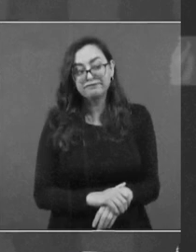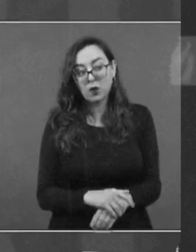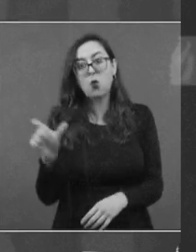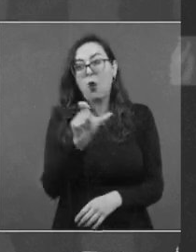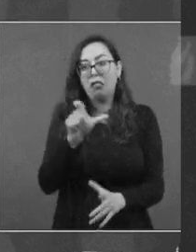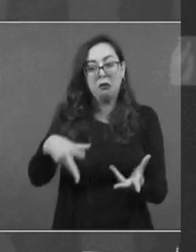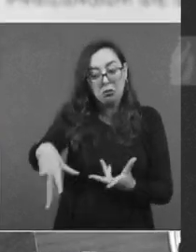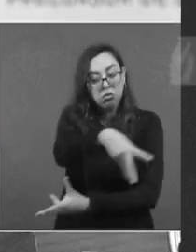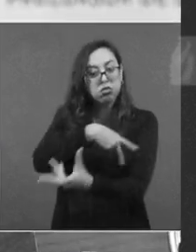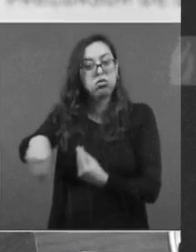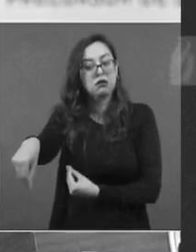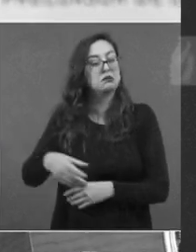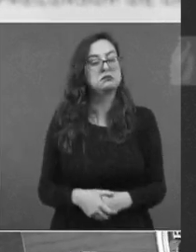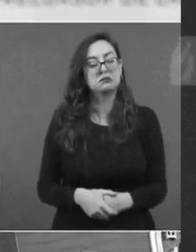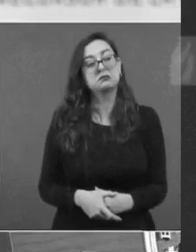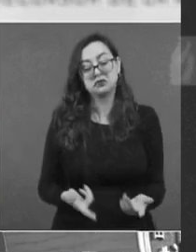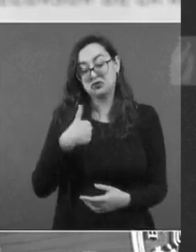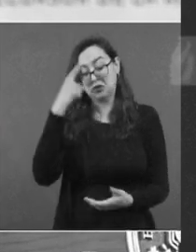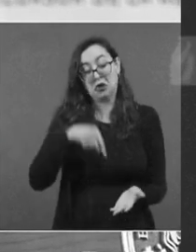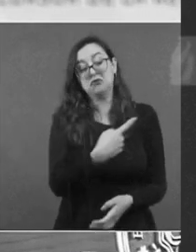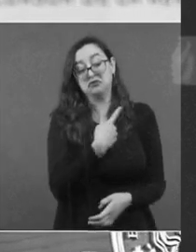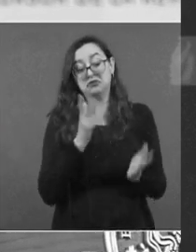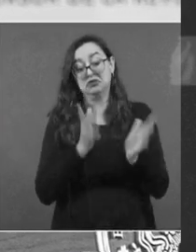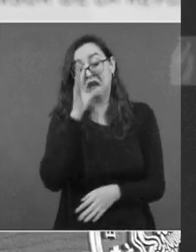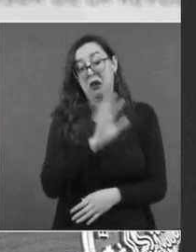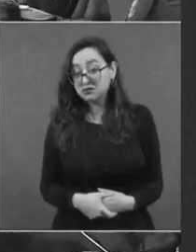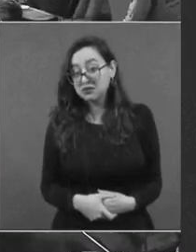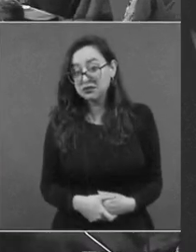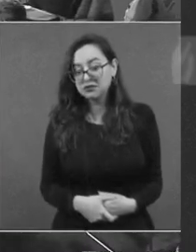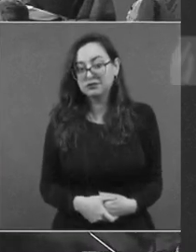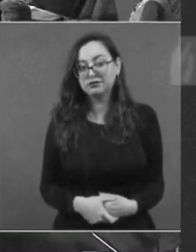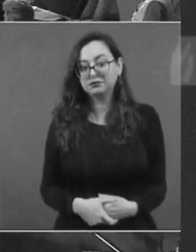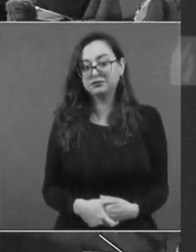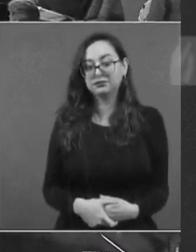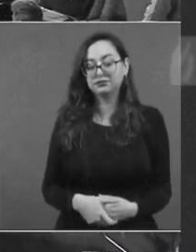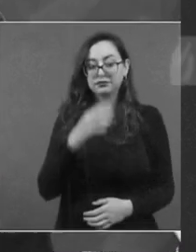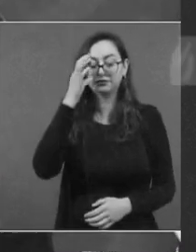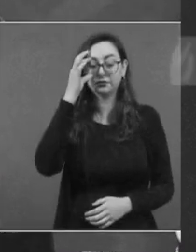regresen, ya vamos a estar muertos, presidente. Y no,